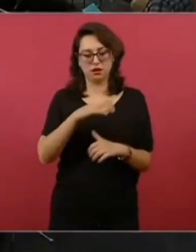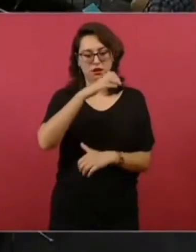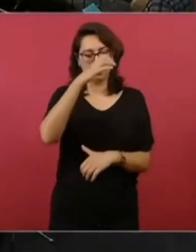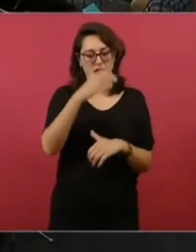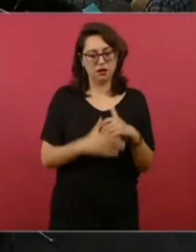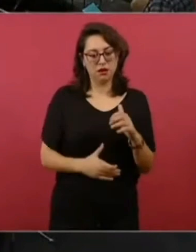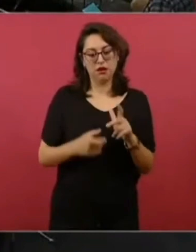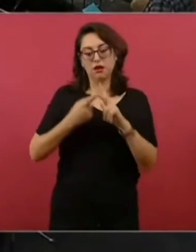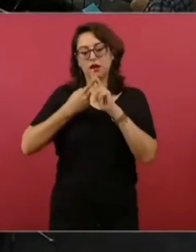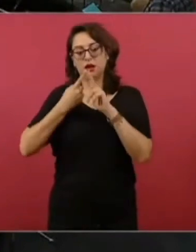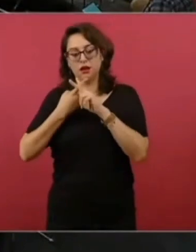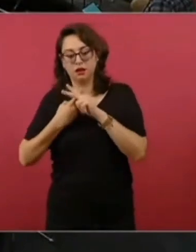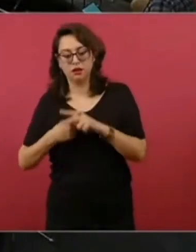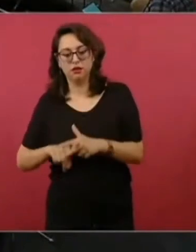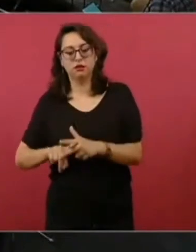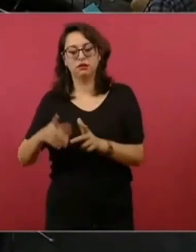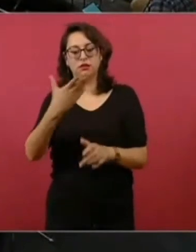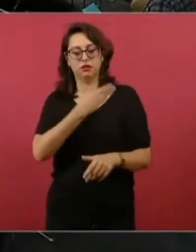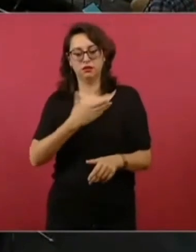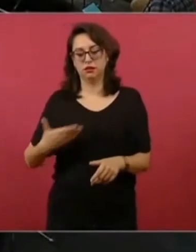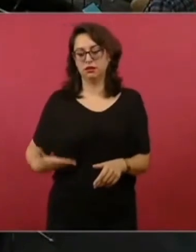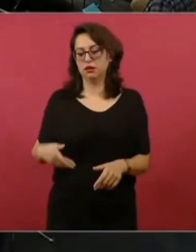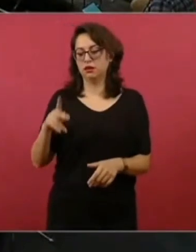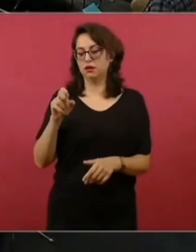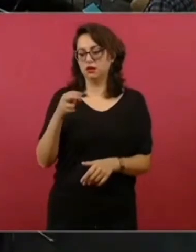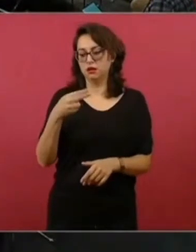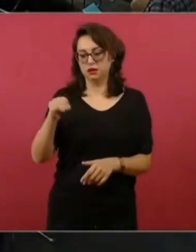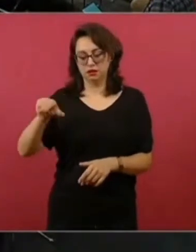un video de la tuta,